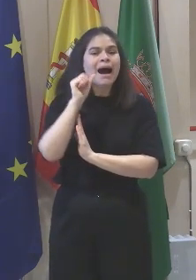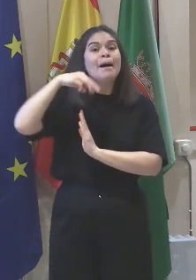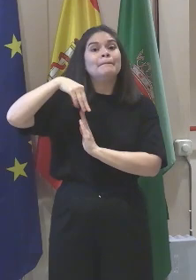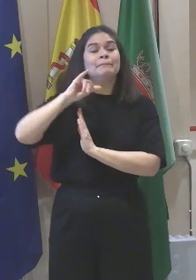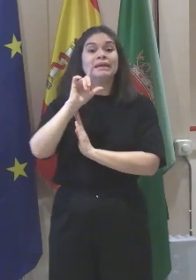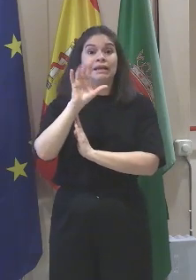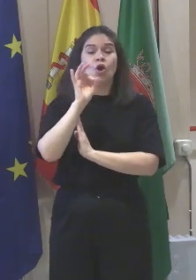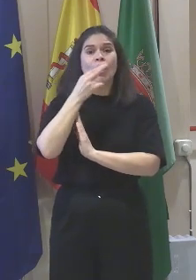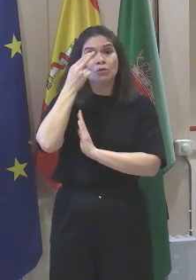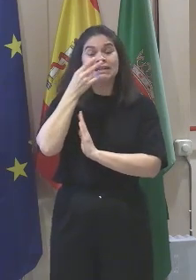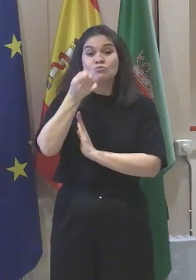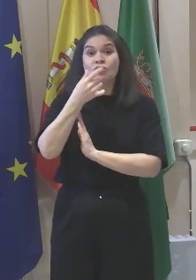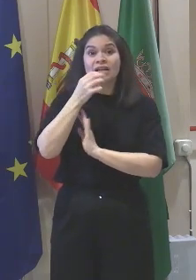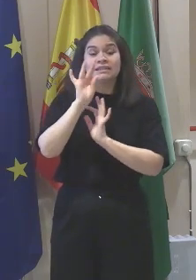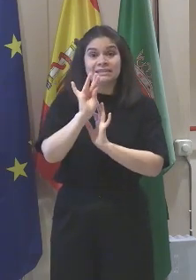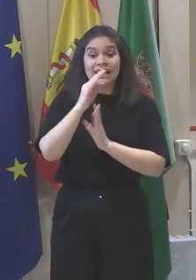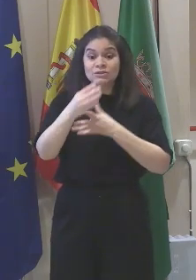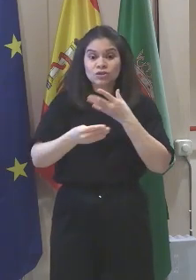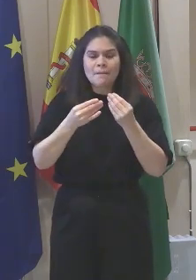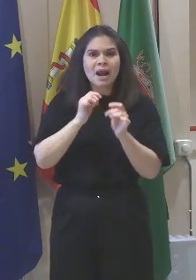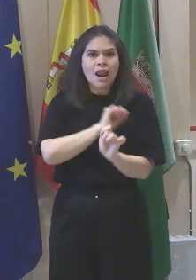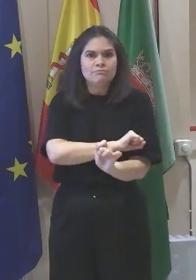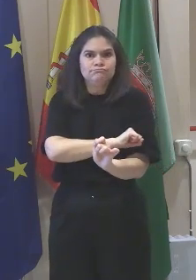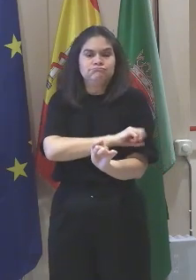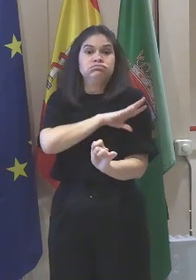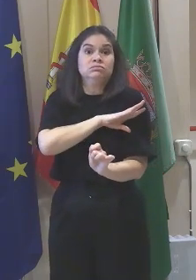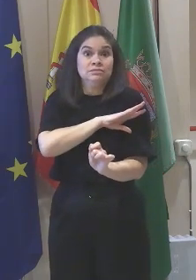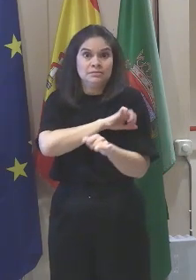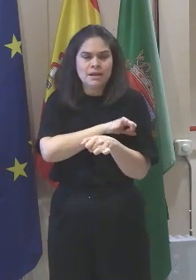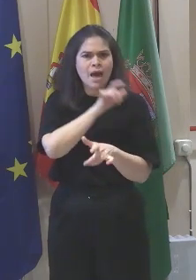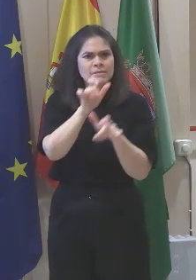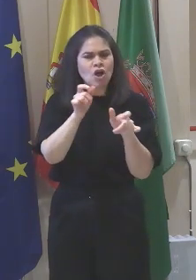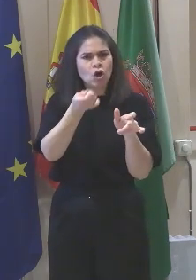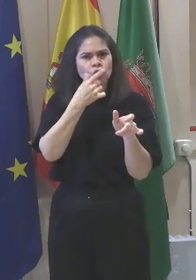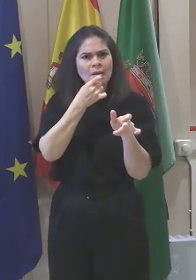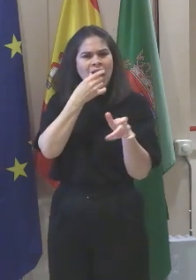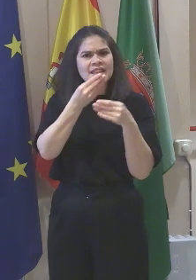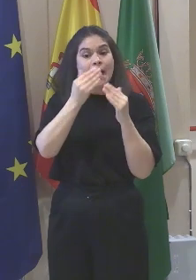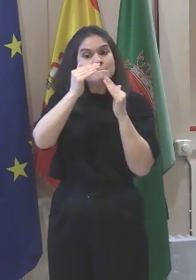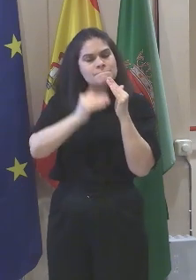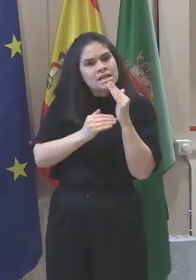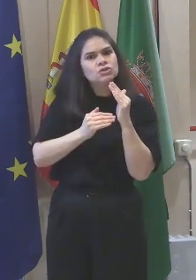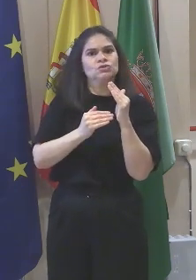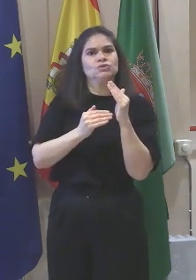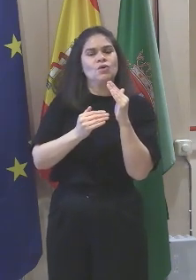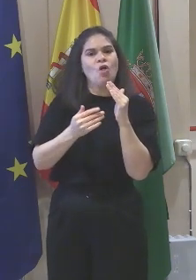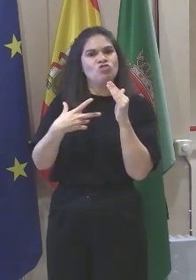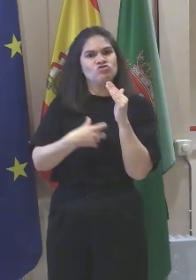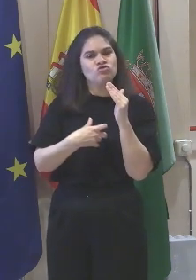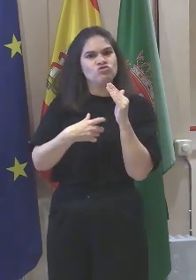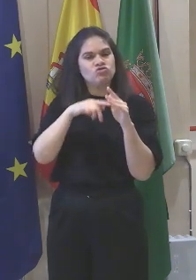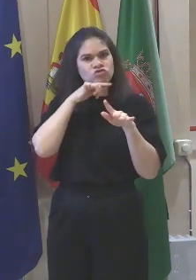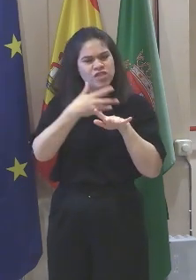que es un fármaco que se utiliza para la hipertensión. Pues las personas que lo tomaban hacían menos diabetes que los que no lo tomaban. Ya se